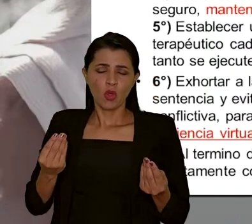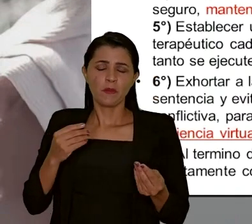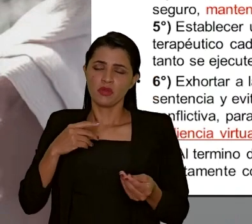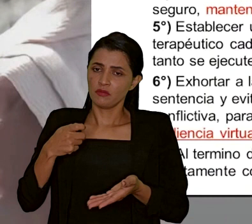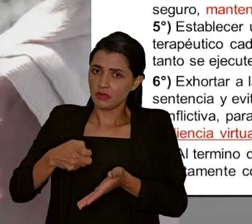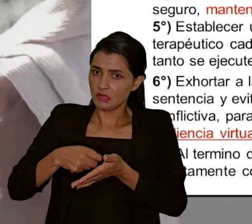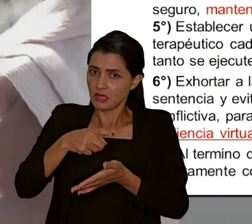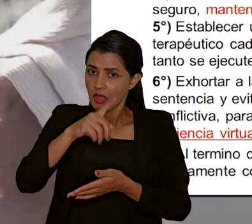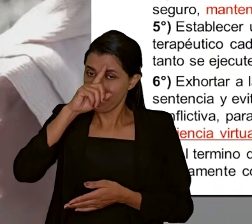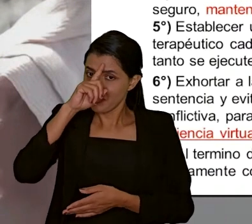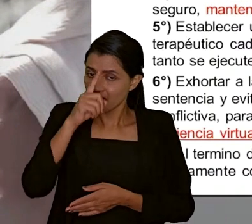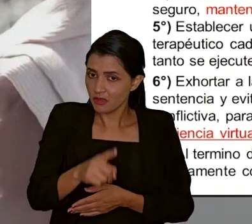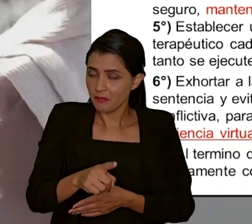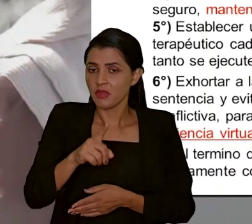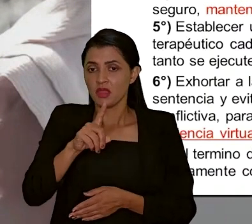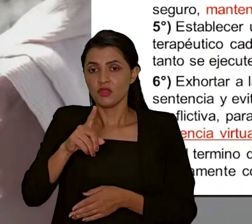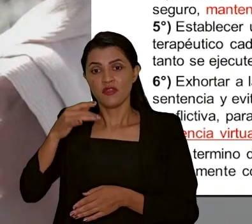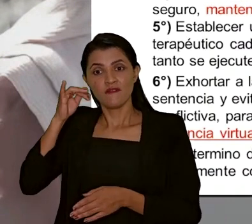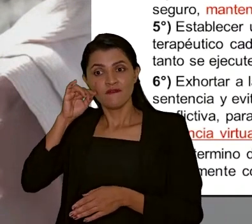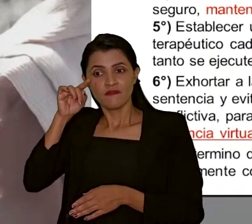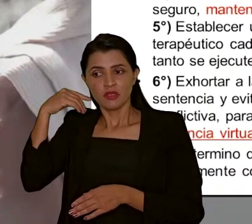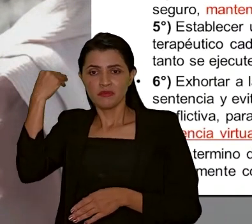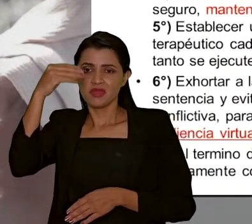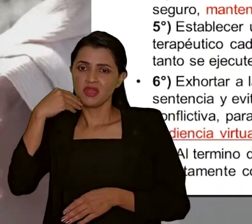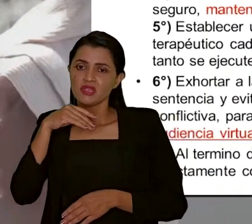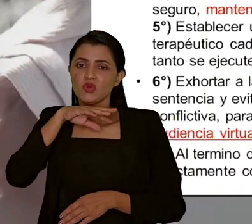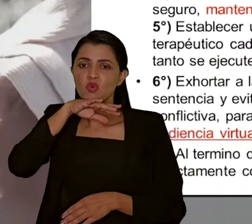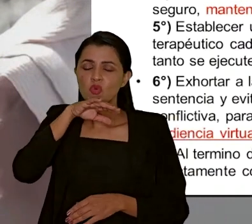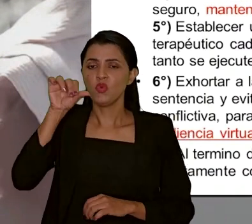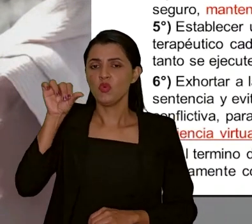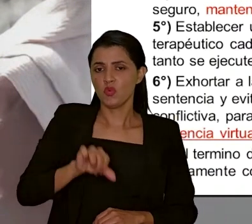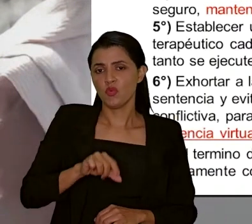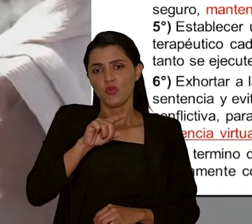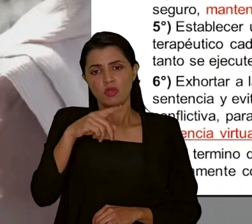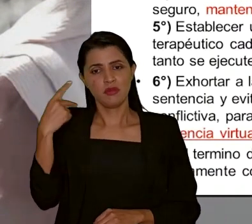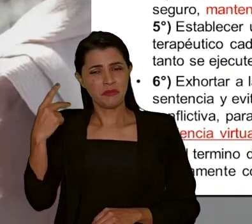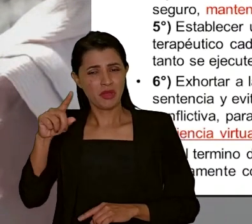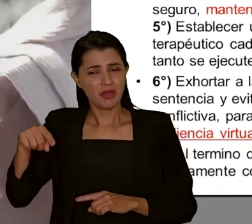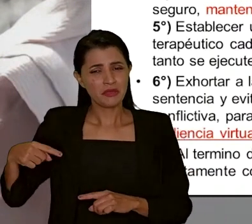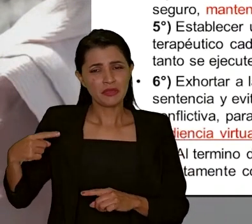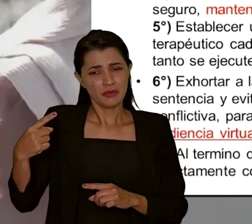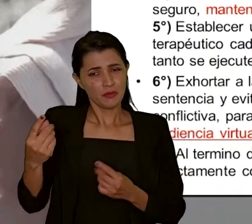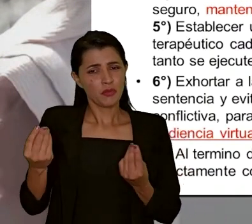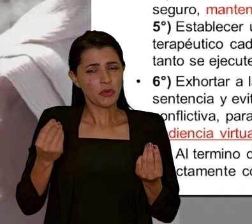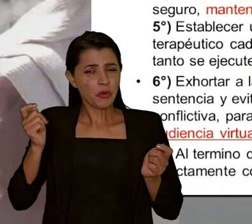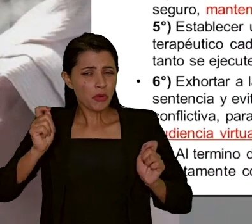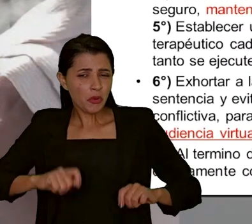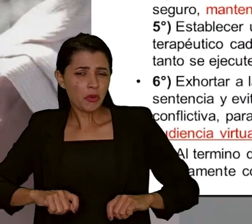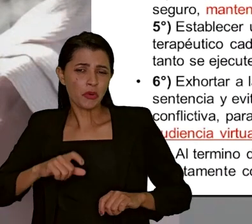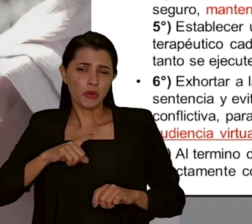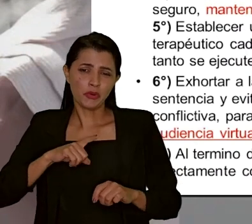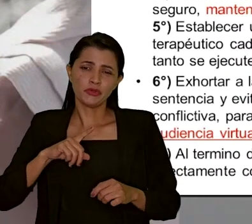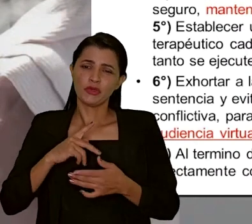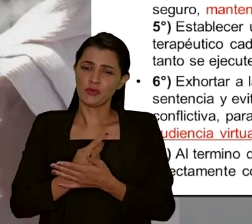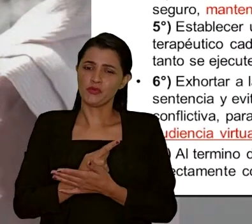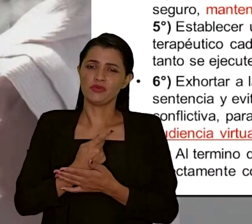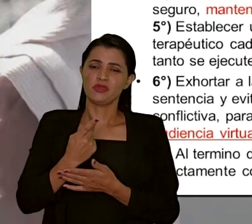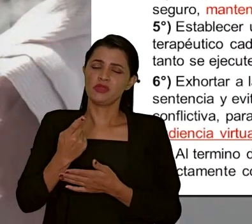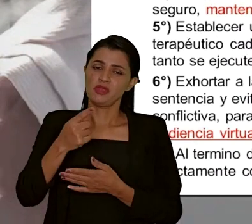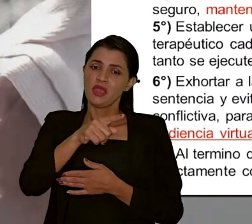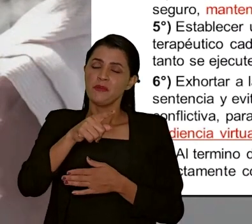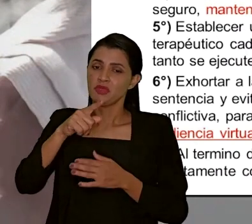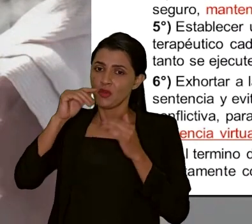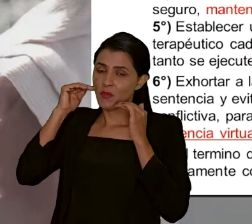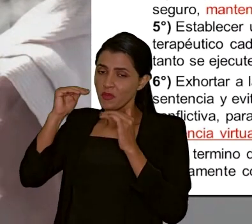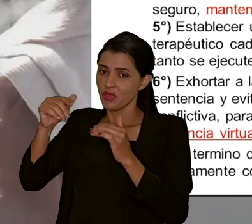evitar a la niña una experiencia más conflictiva, para lo cual se dispone una nueva audiencia virtual. Acá está expresamente